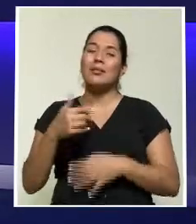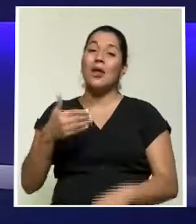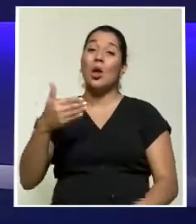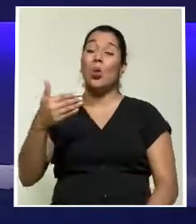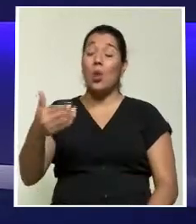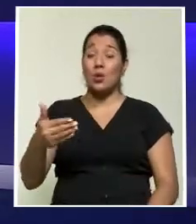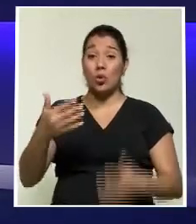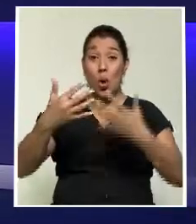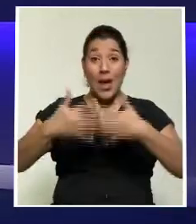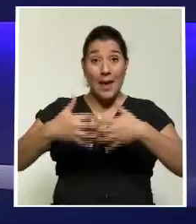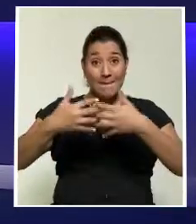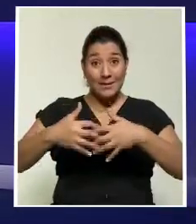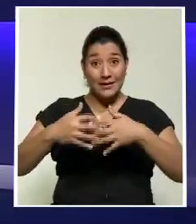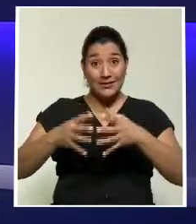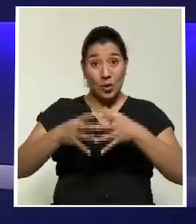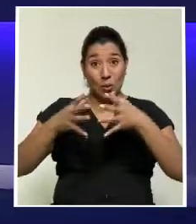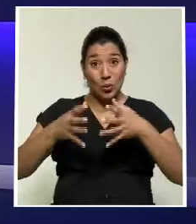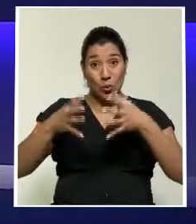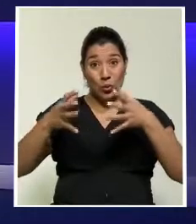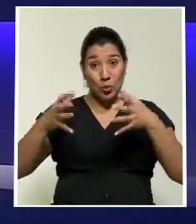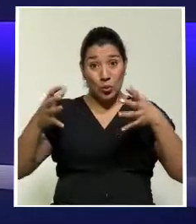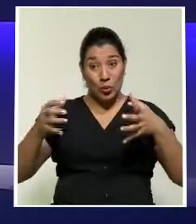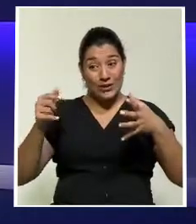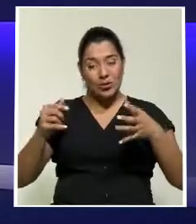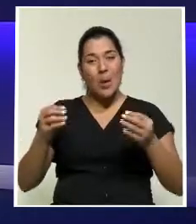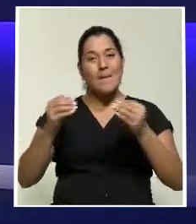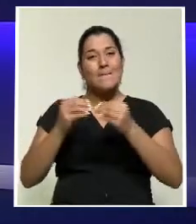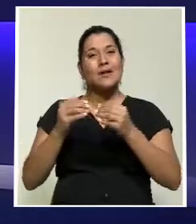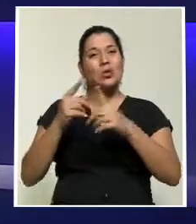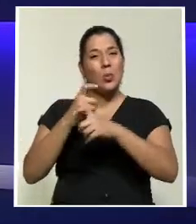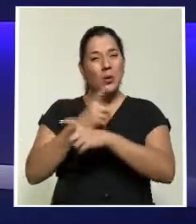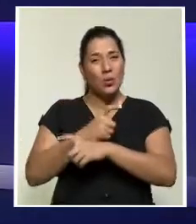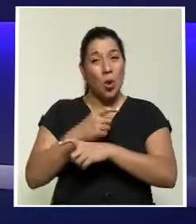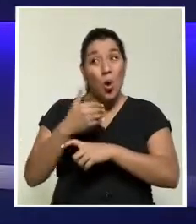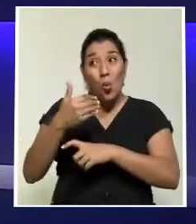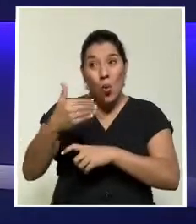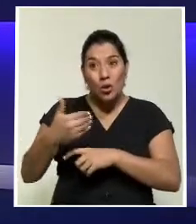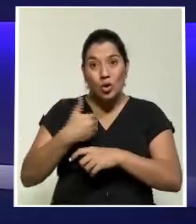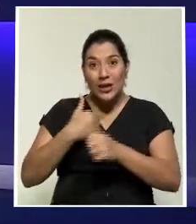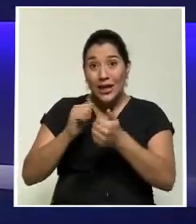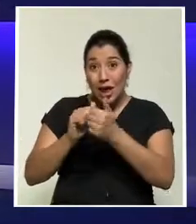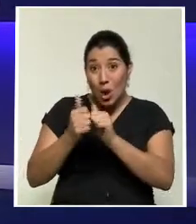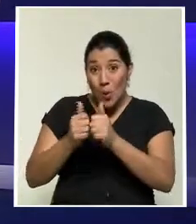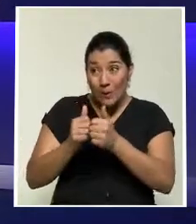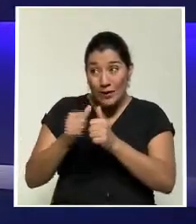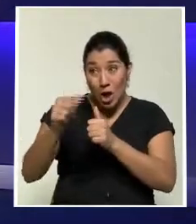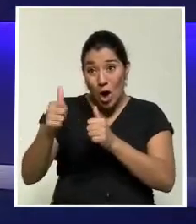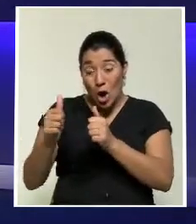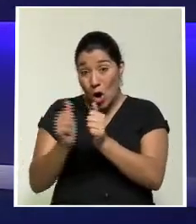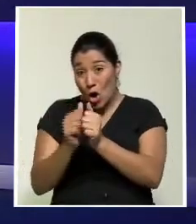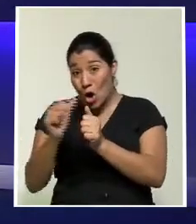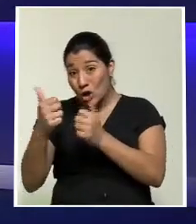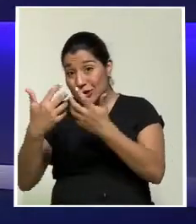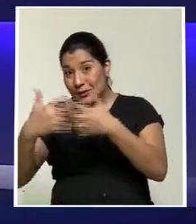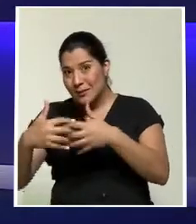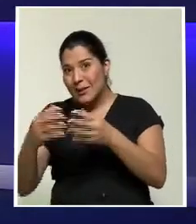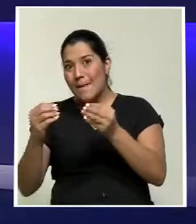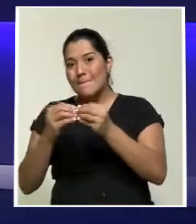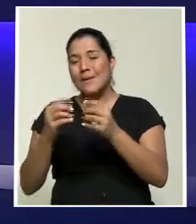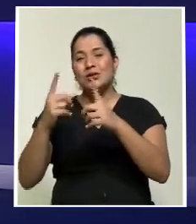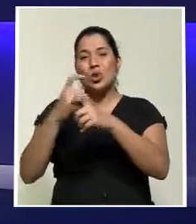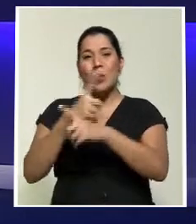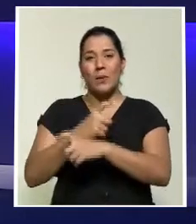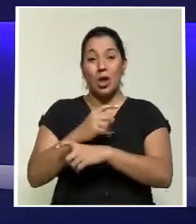las empresas crecen se hacen mucho más complejas, cuando hay competencia en los mercados también es mucho más complejo, y